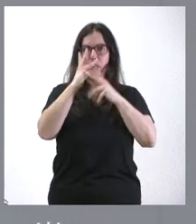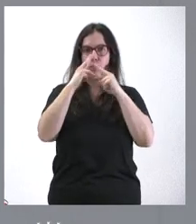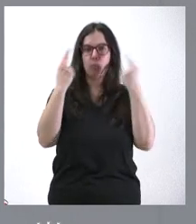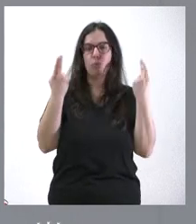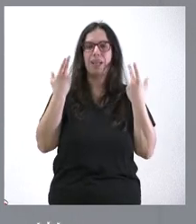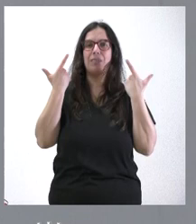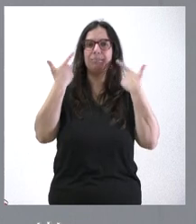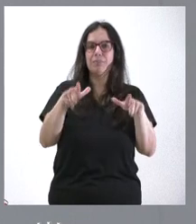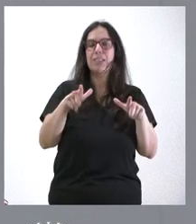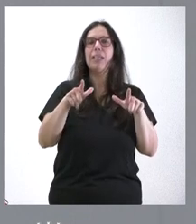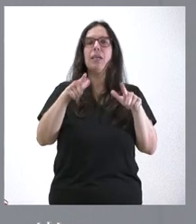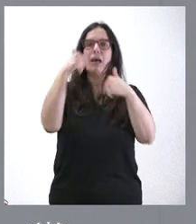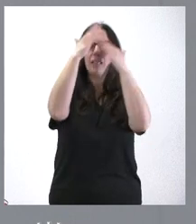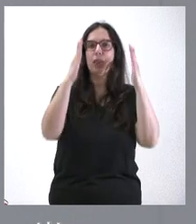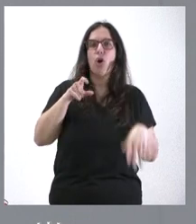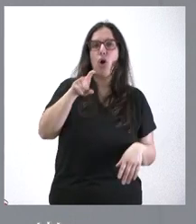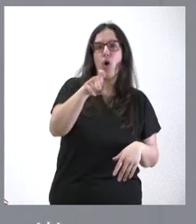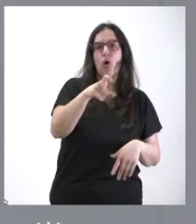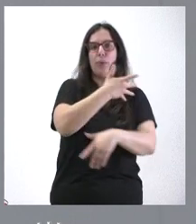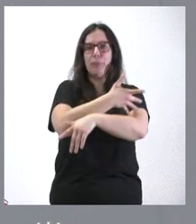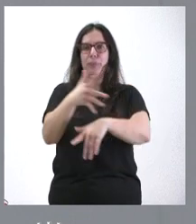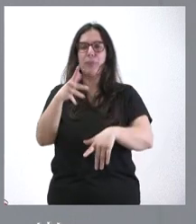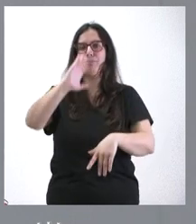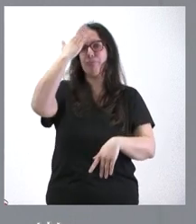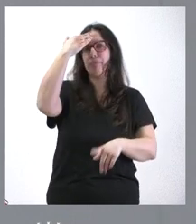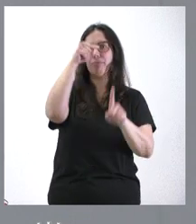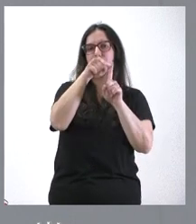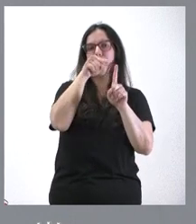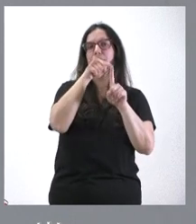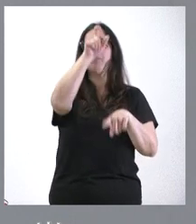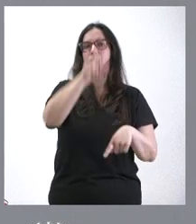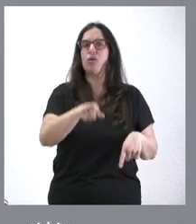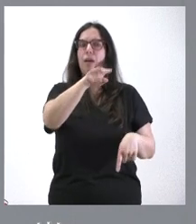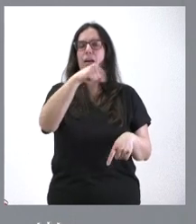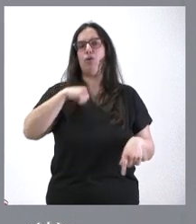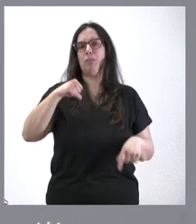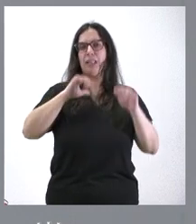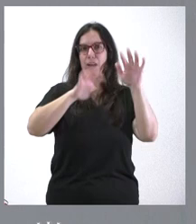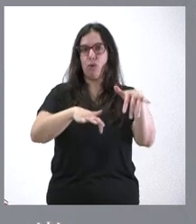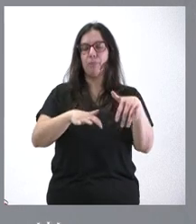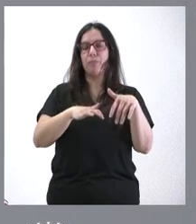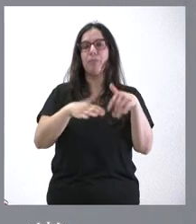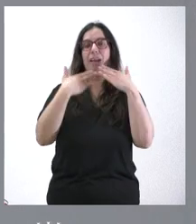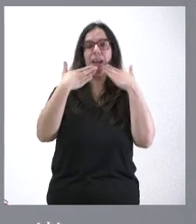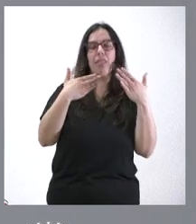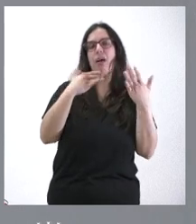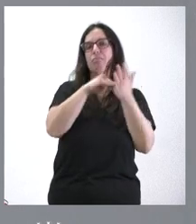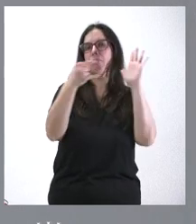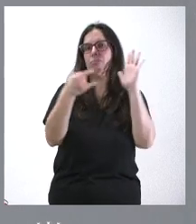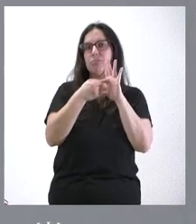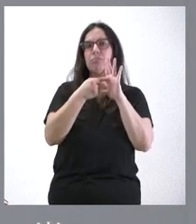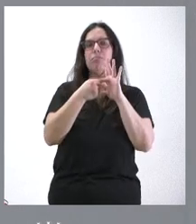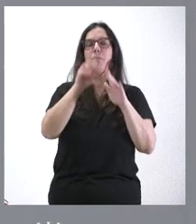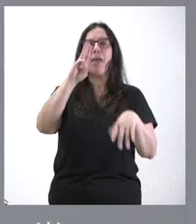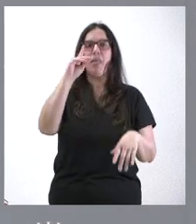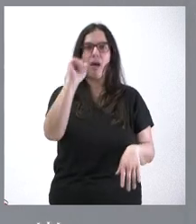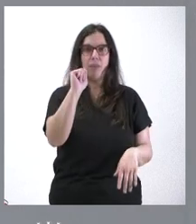oncohematológica en cabecera del paciente en este complejo asistencial de León a través de dispositivos pda